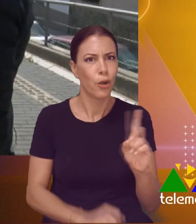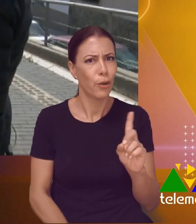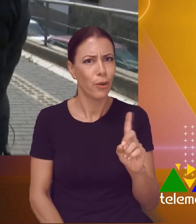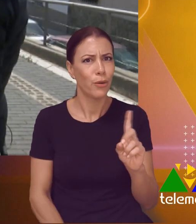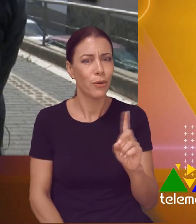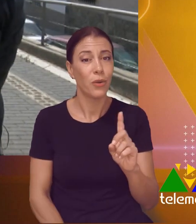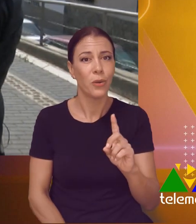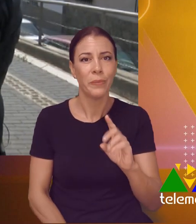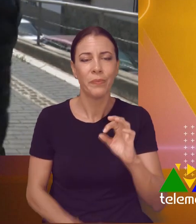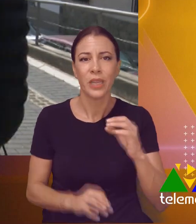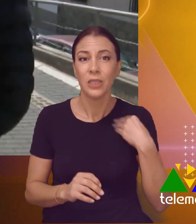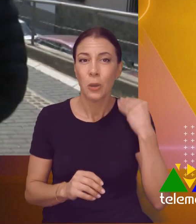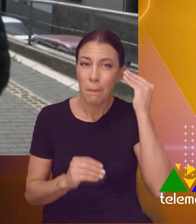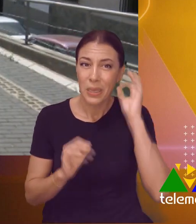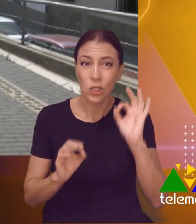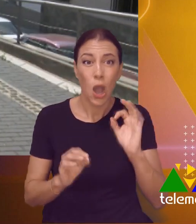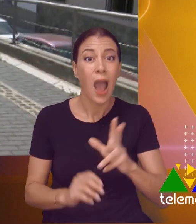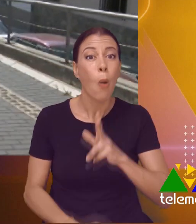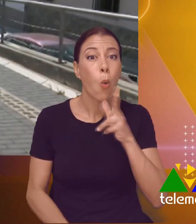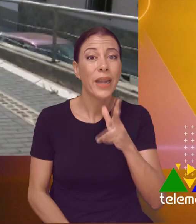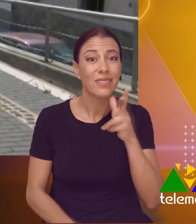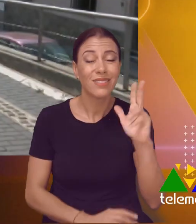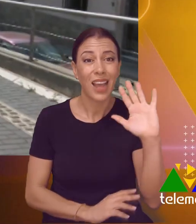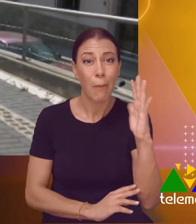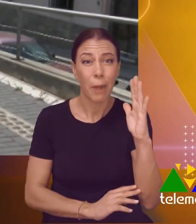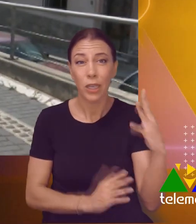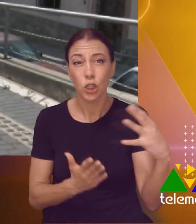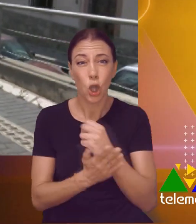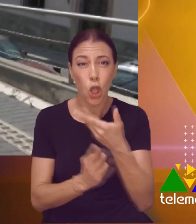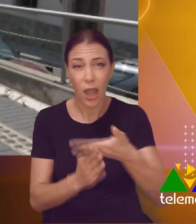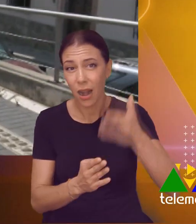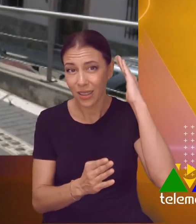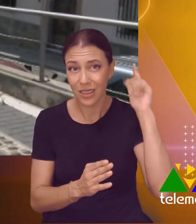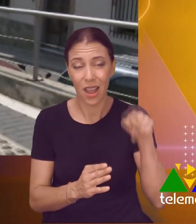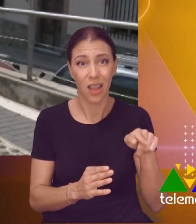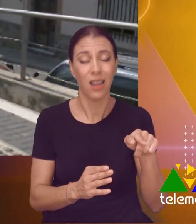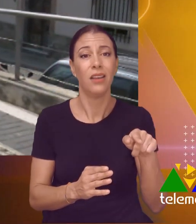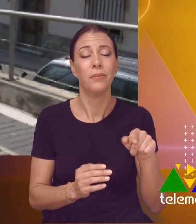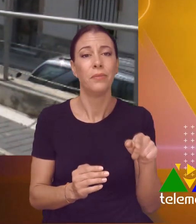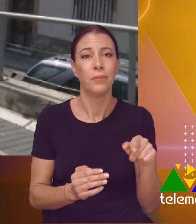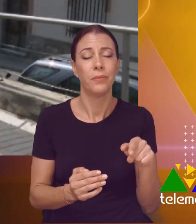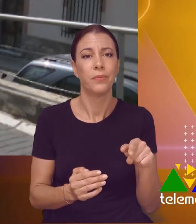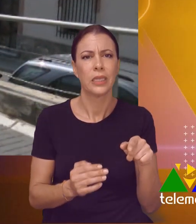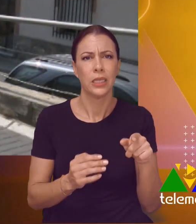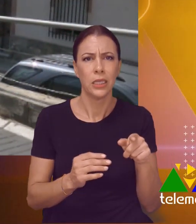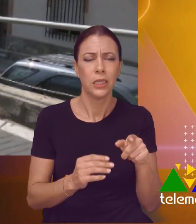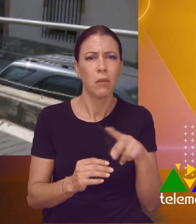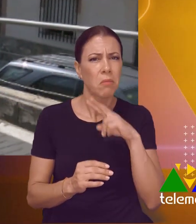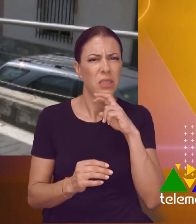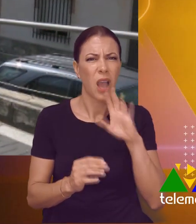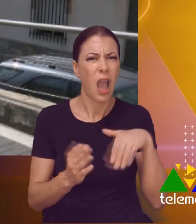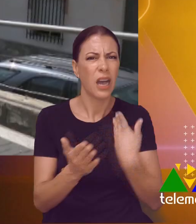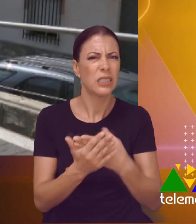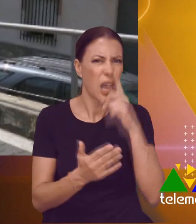No, debió ser toda la huerta de La Palma, toda la parte de atrás es la huerta de La Palma, que